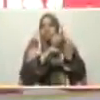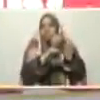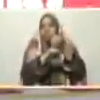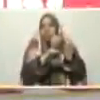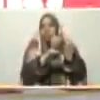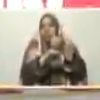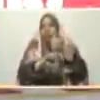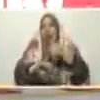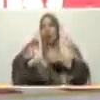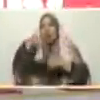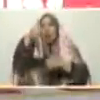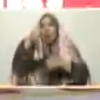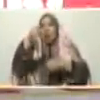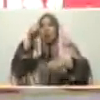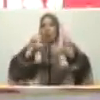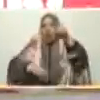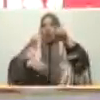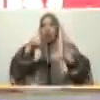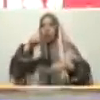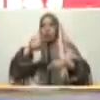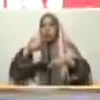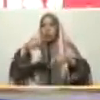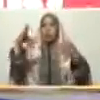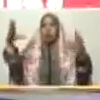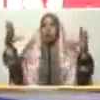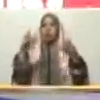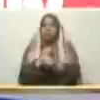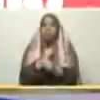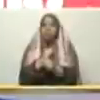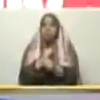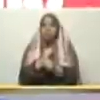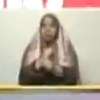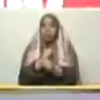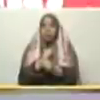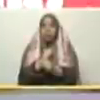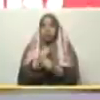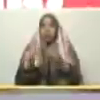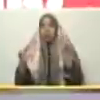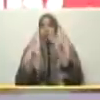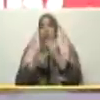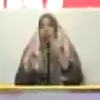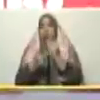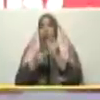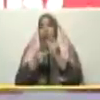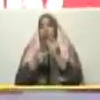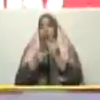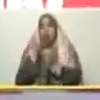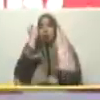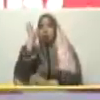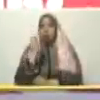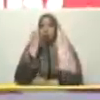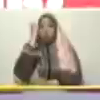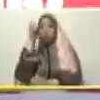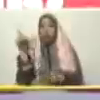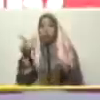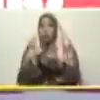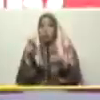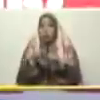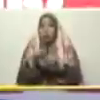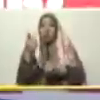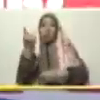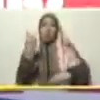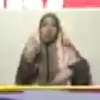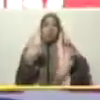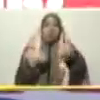hay máquinas que inclusive se apagan como pasa con la tecnología occidental te venden esta